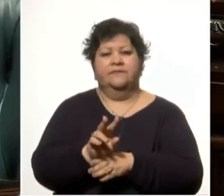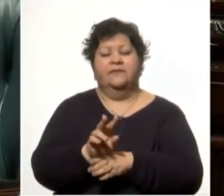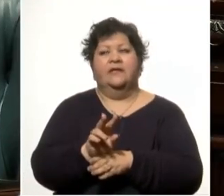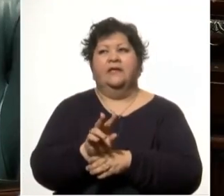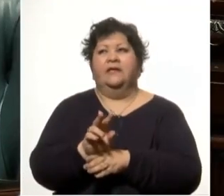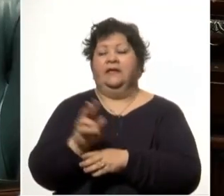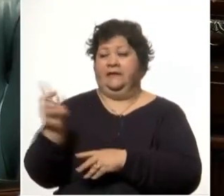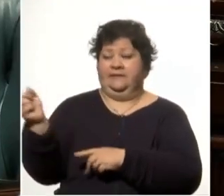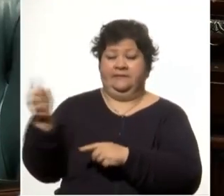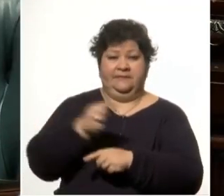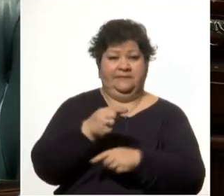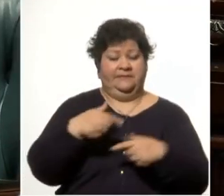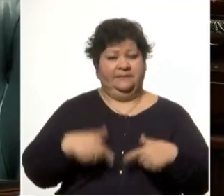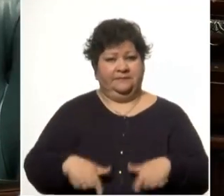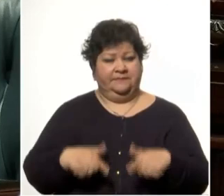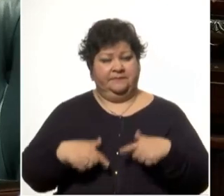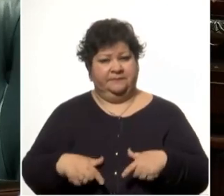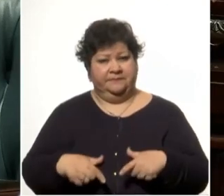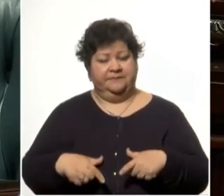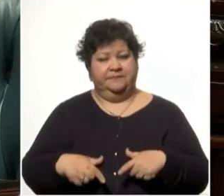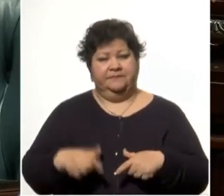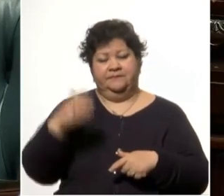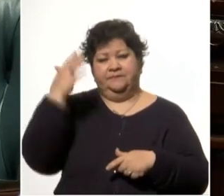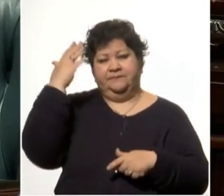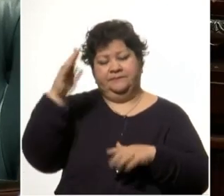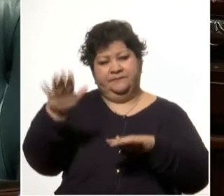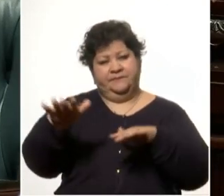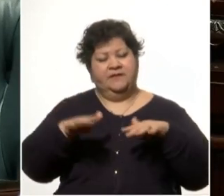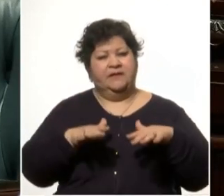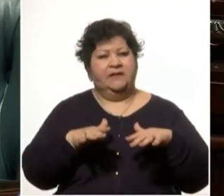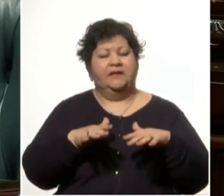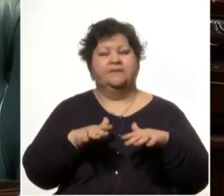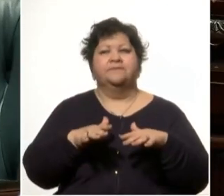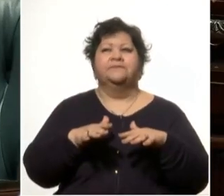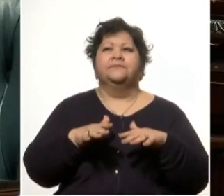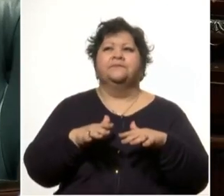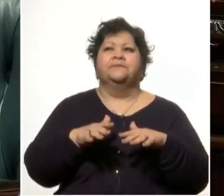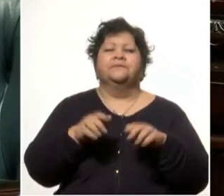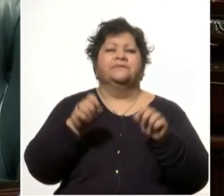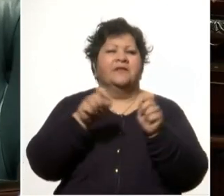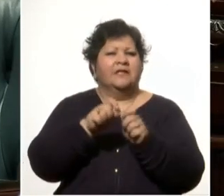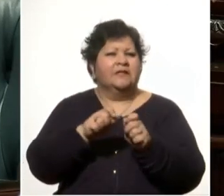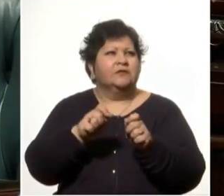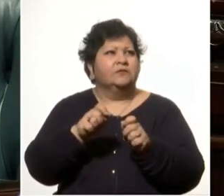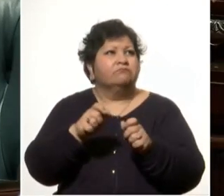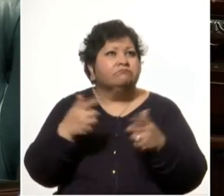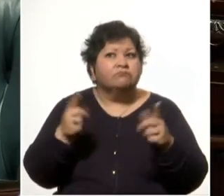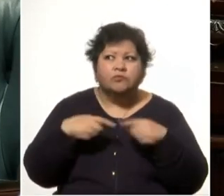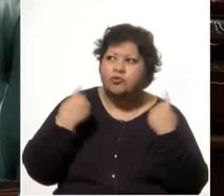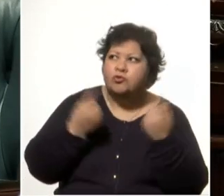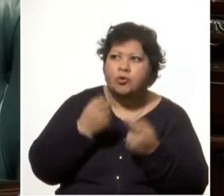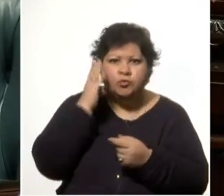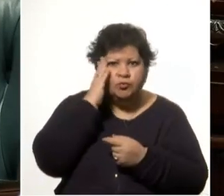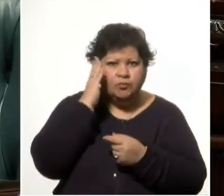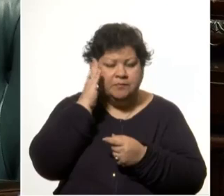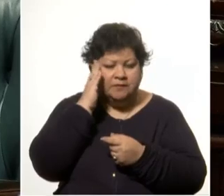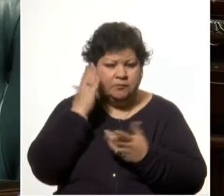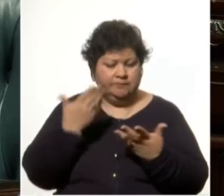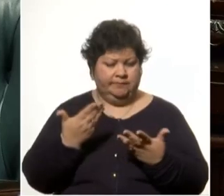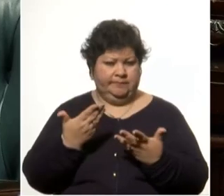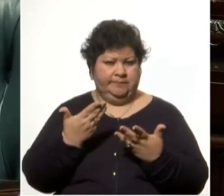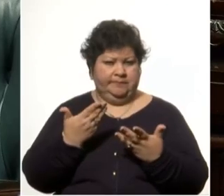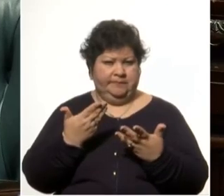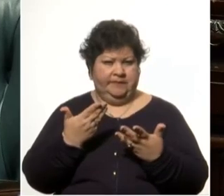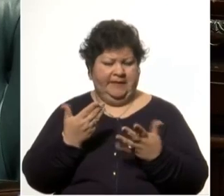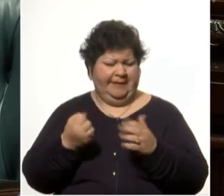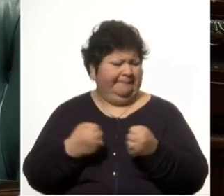General, todos los uruguayos tomamos conocimiento de una noticia que, de no revertirse, marcará de forma muy negativa el